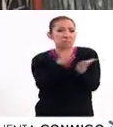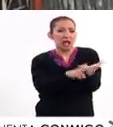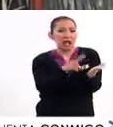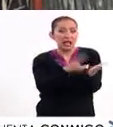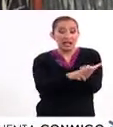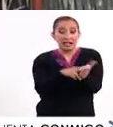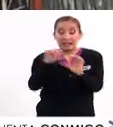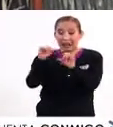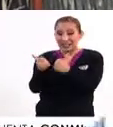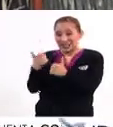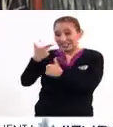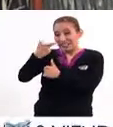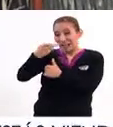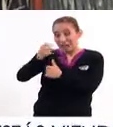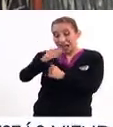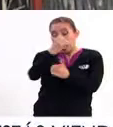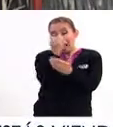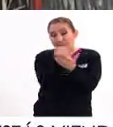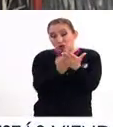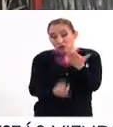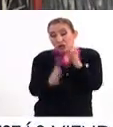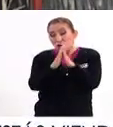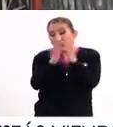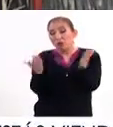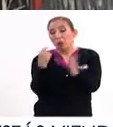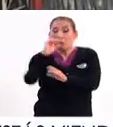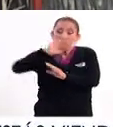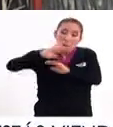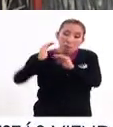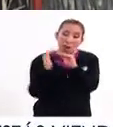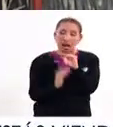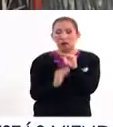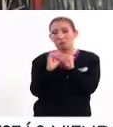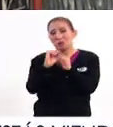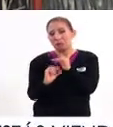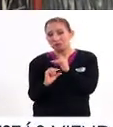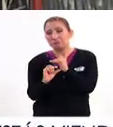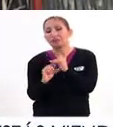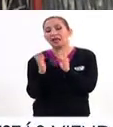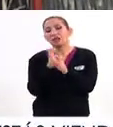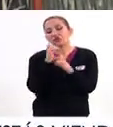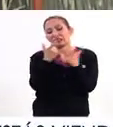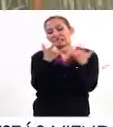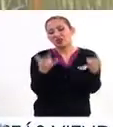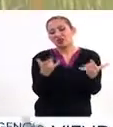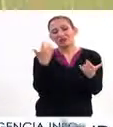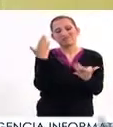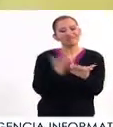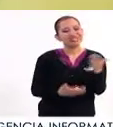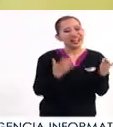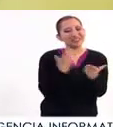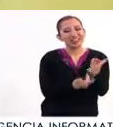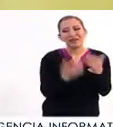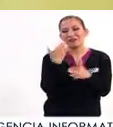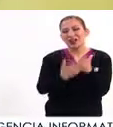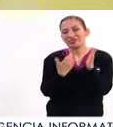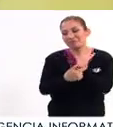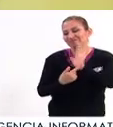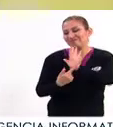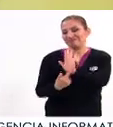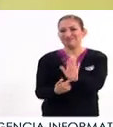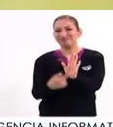de las artes gráficas la ilustración de libros todavía menor. Entonces es una historia que todavía está